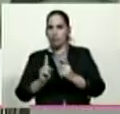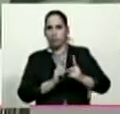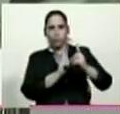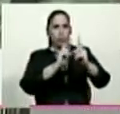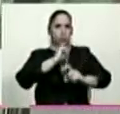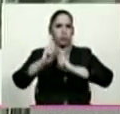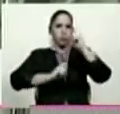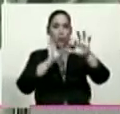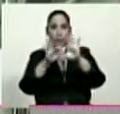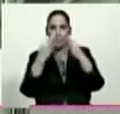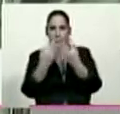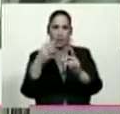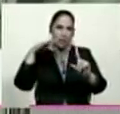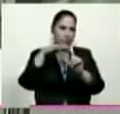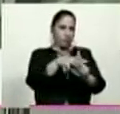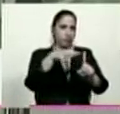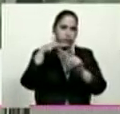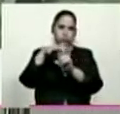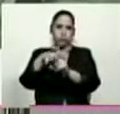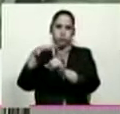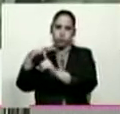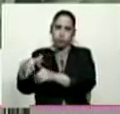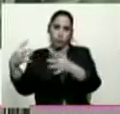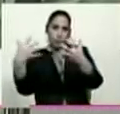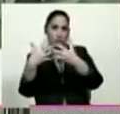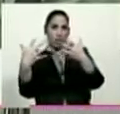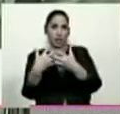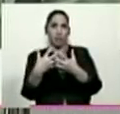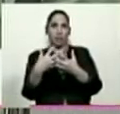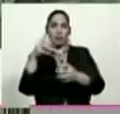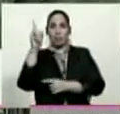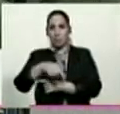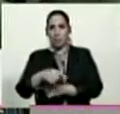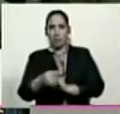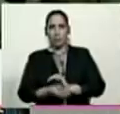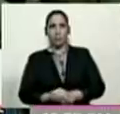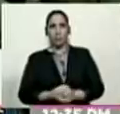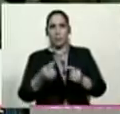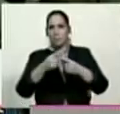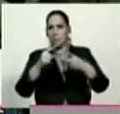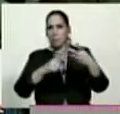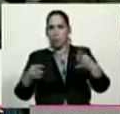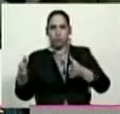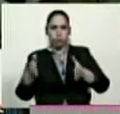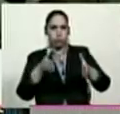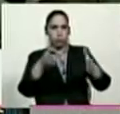de la familia, con una guerra a través de distintas vías,